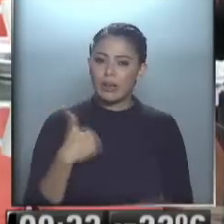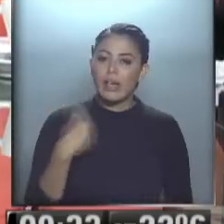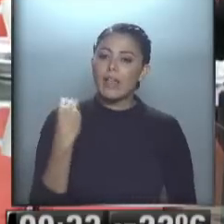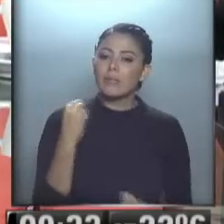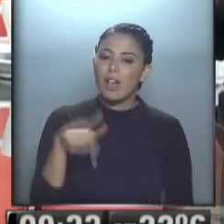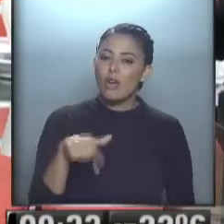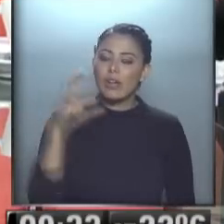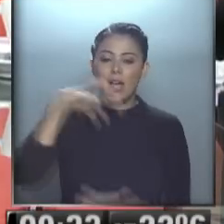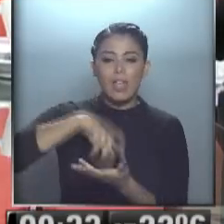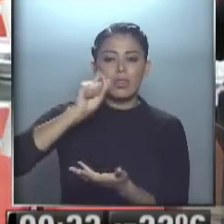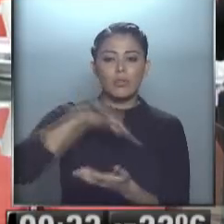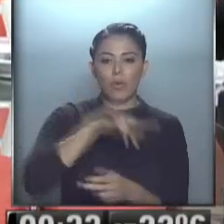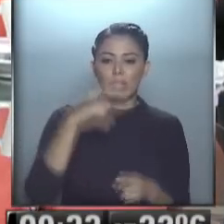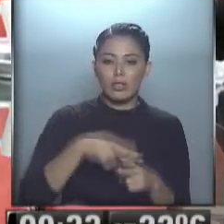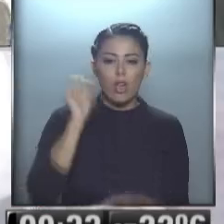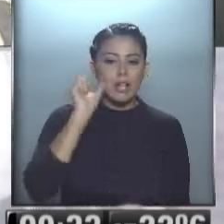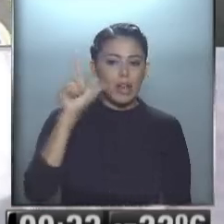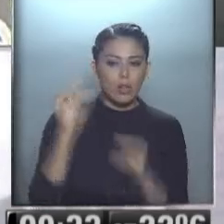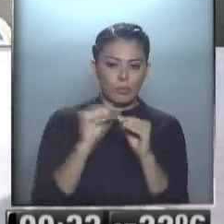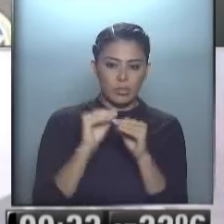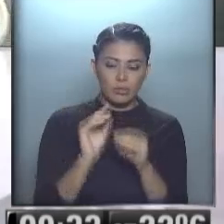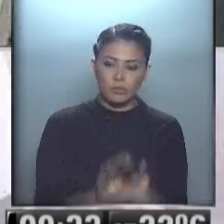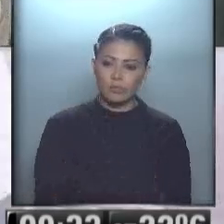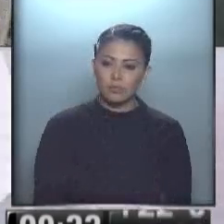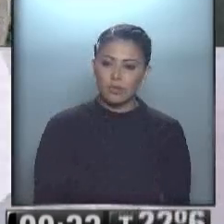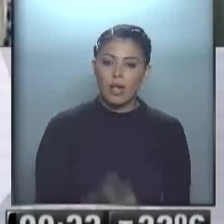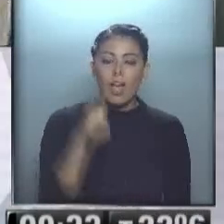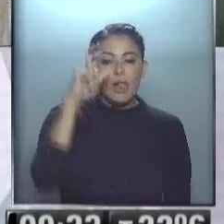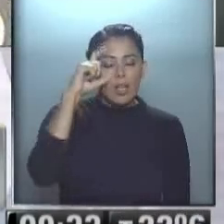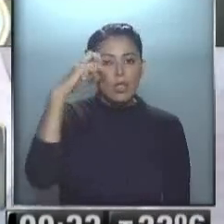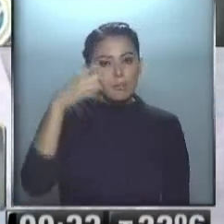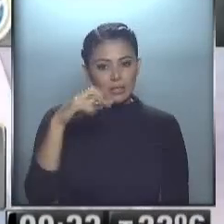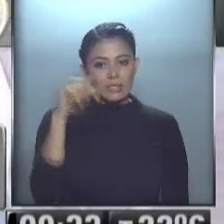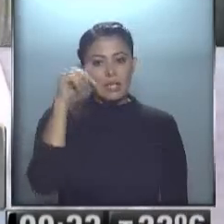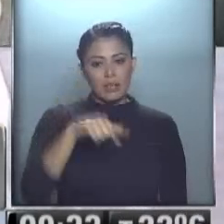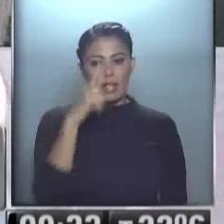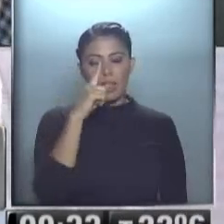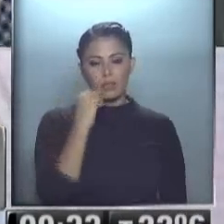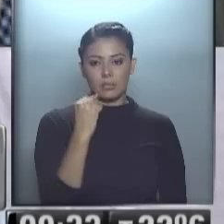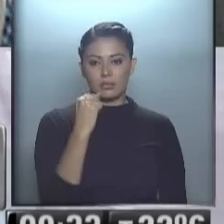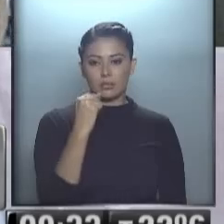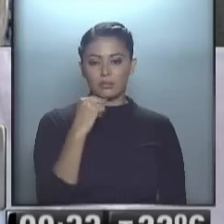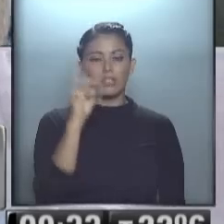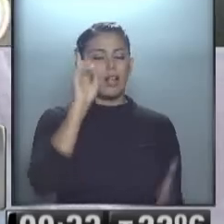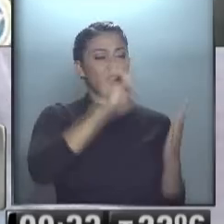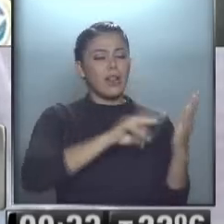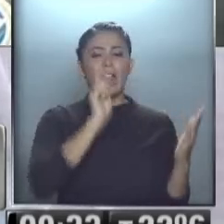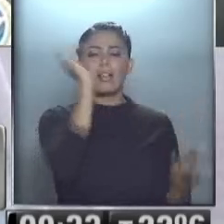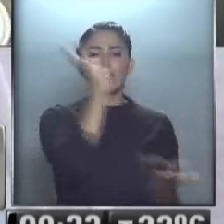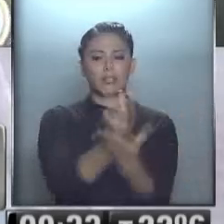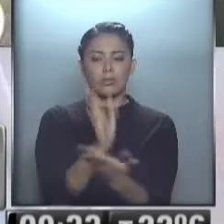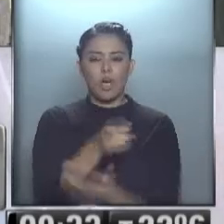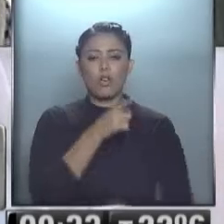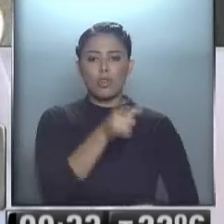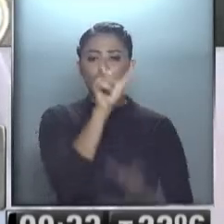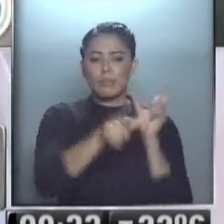¿Qué está pasando ahora en los tribunales de Comodoro Pi? Ariel Lima. Alejandro, Patricia, en este día de lectura de las imputaciones contra